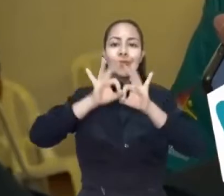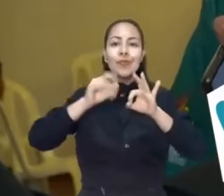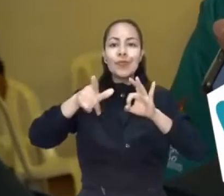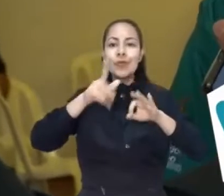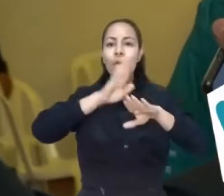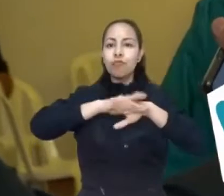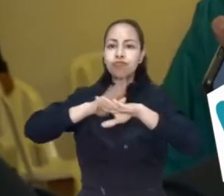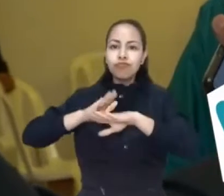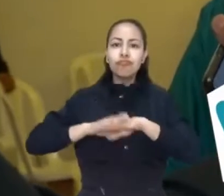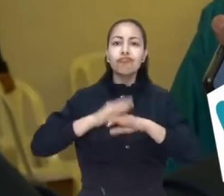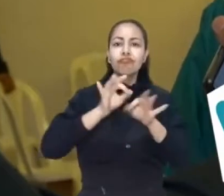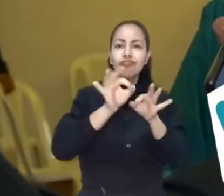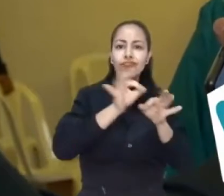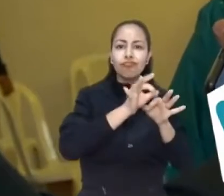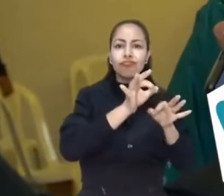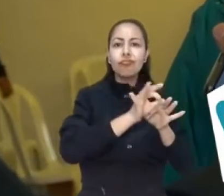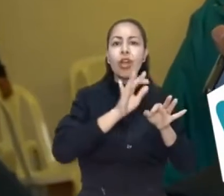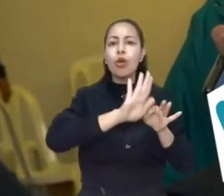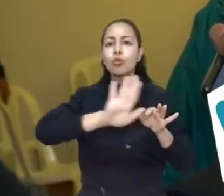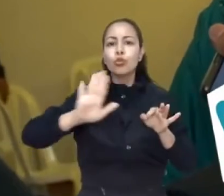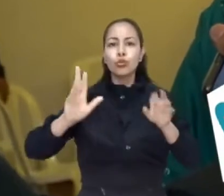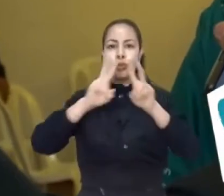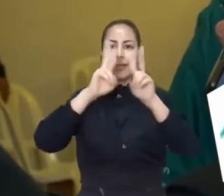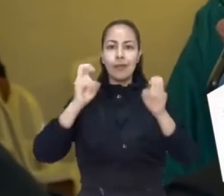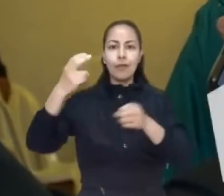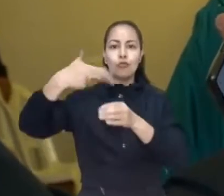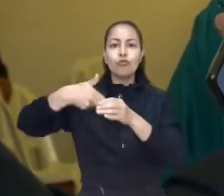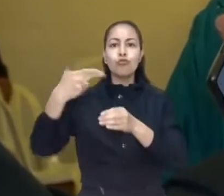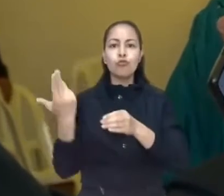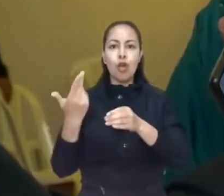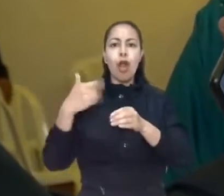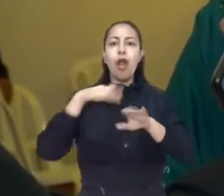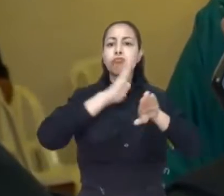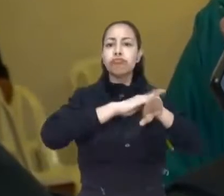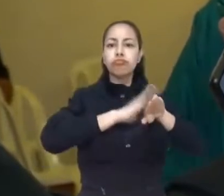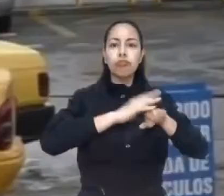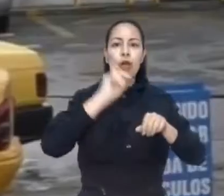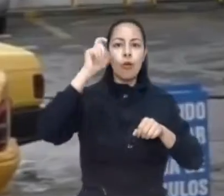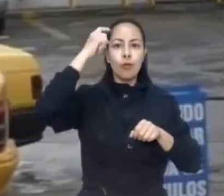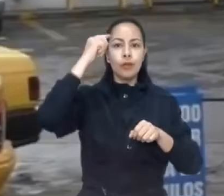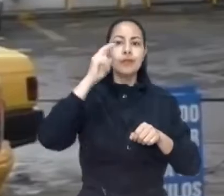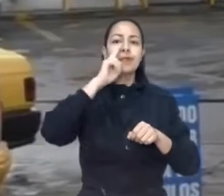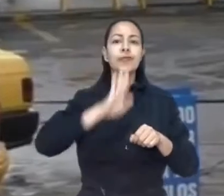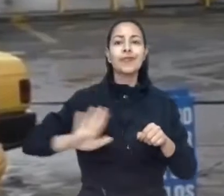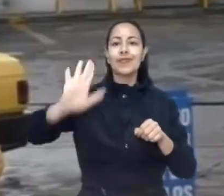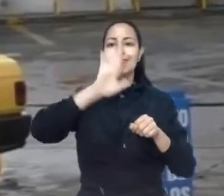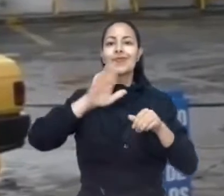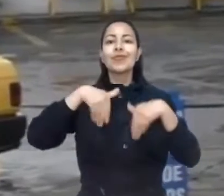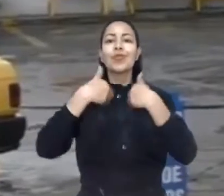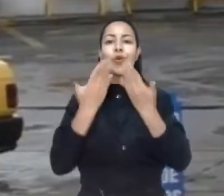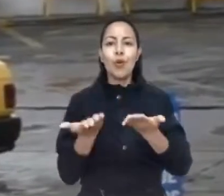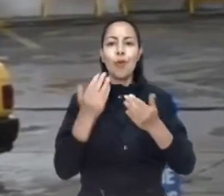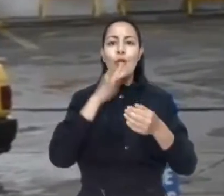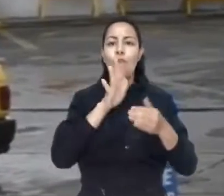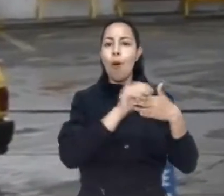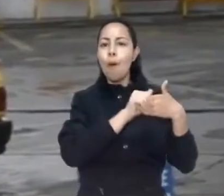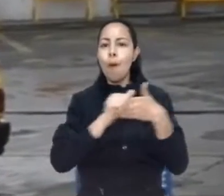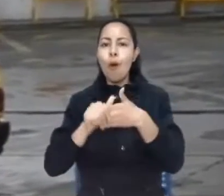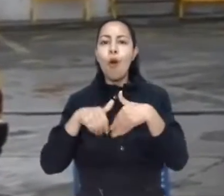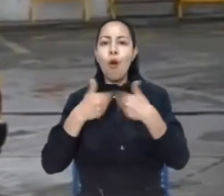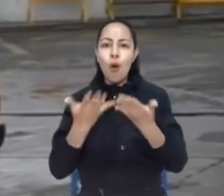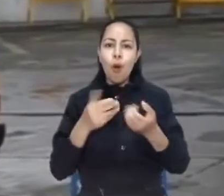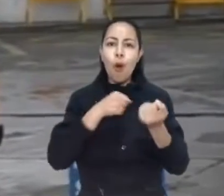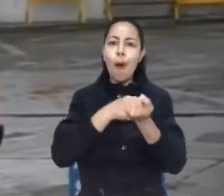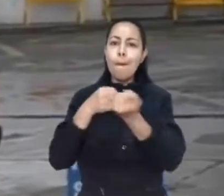cada municipio, cada actor del sector de combustible se manifieste frente al gobierno nacional con relación a la metodología que asigna los cupos